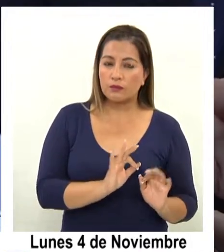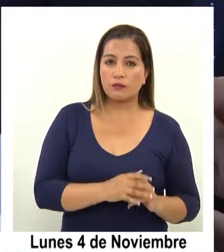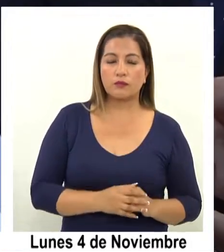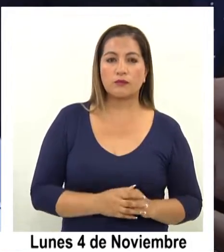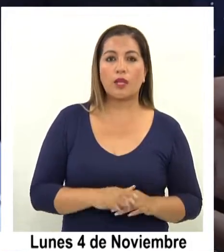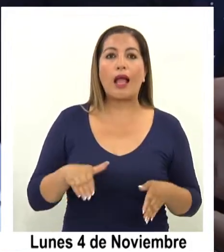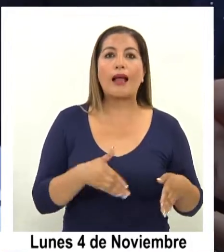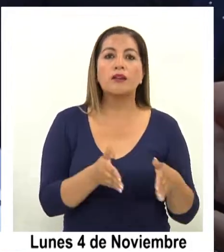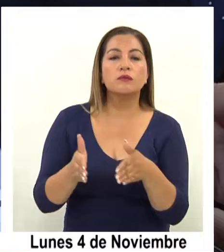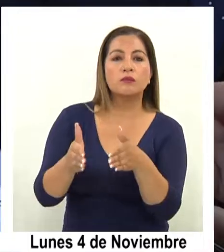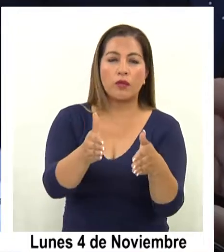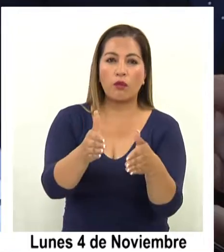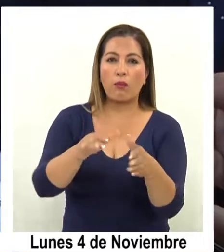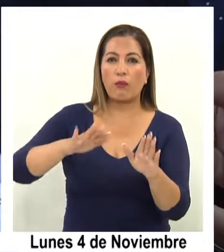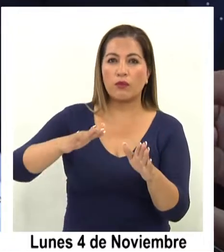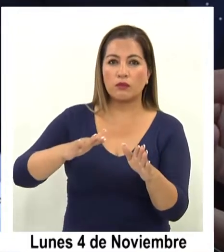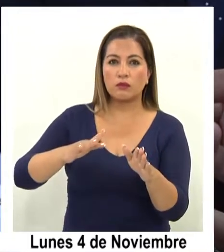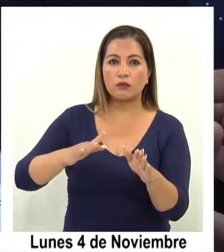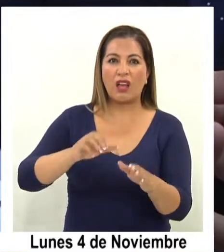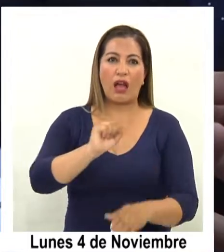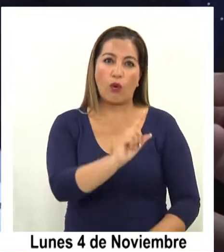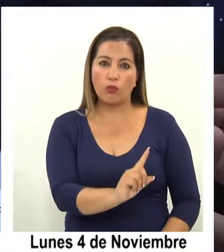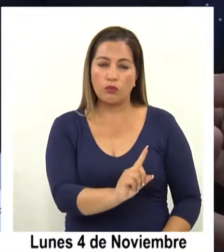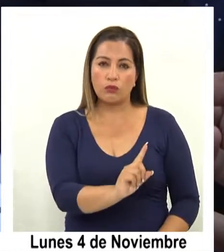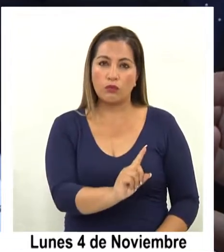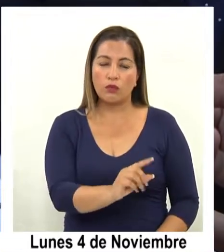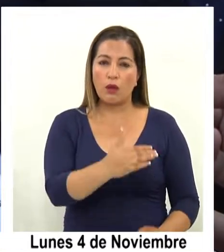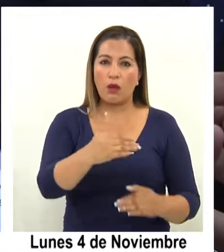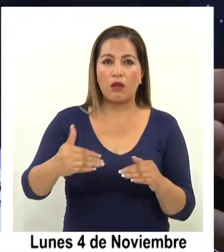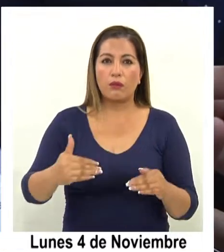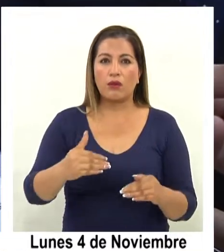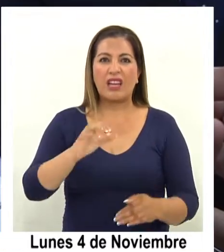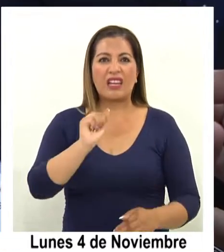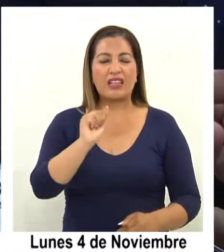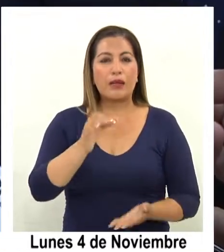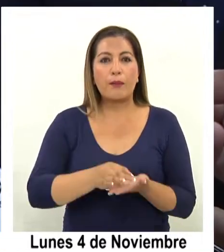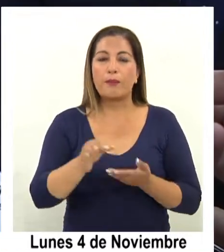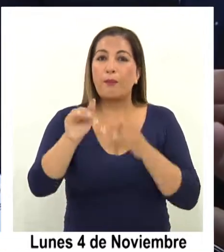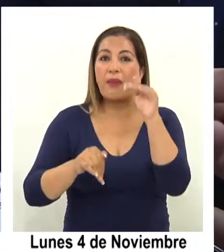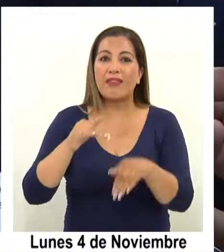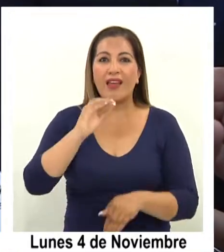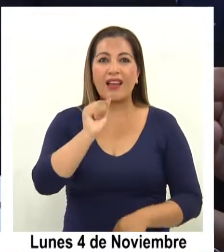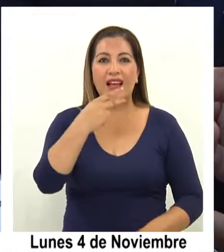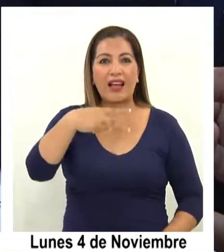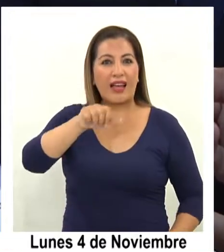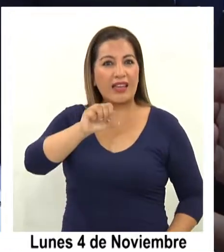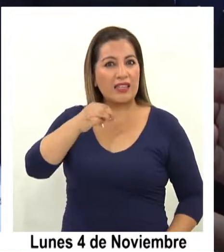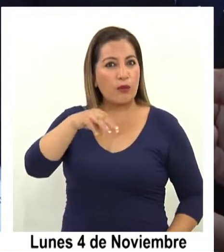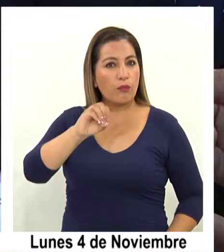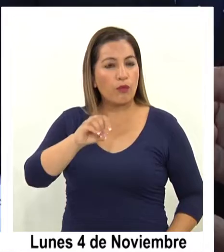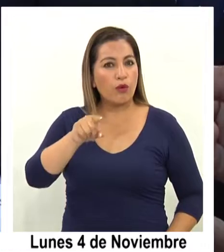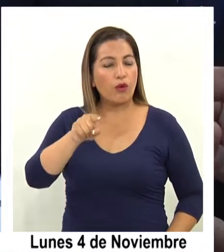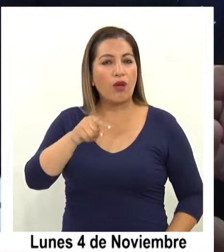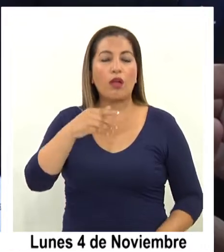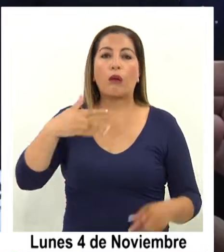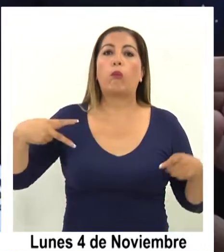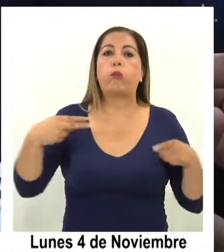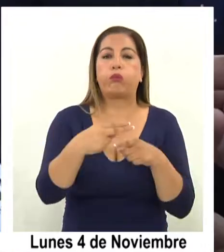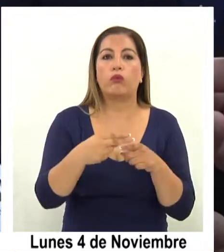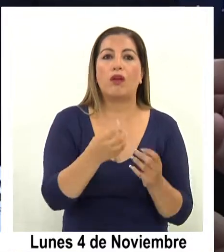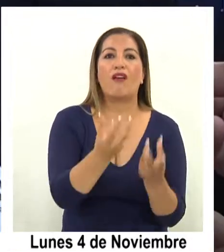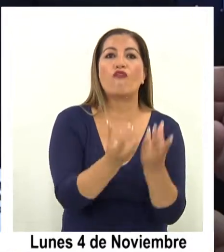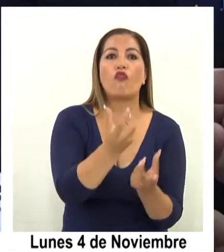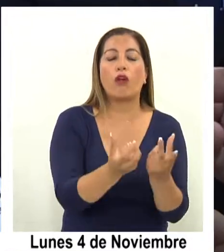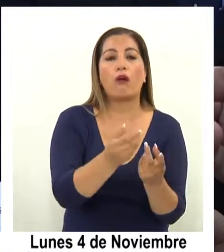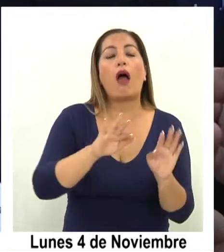Las rutas, ¿no es cierto?, a la altura de la A1, a la altura de Cáñamo, sufrió un corte por una barricada, la cual fue